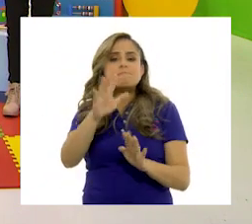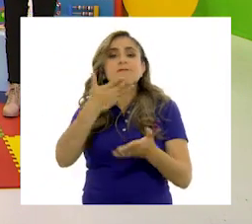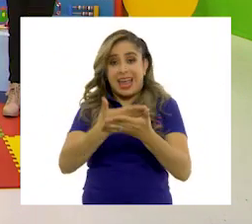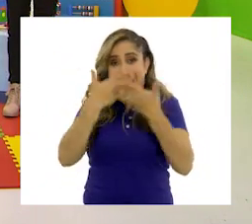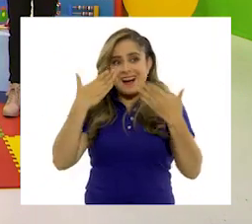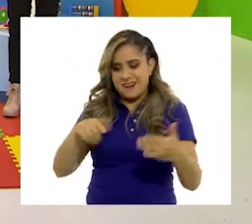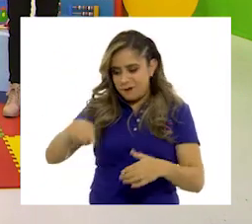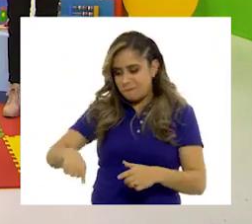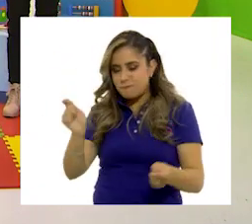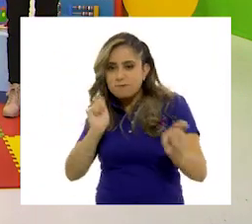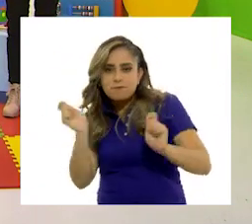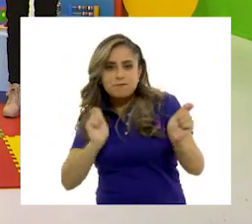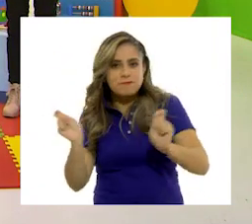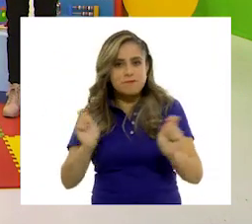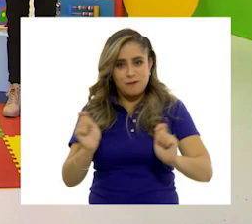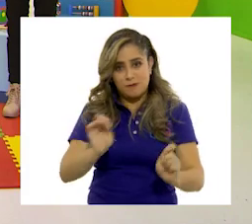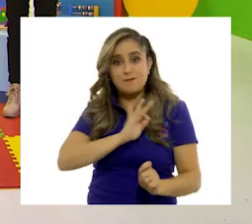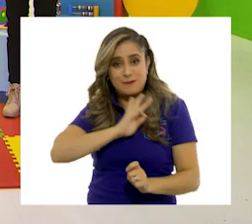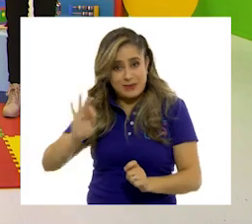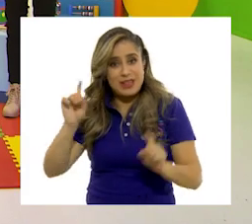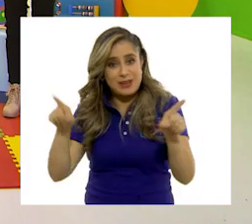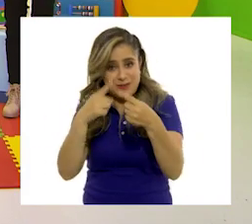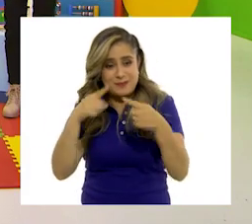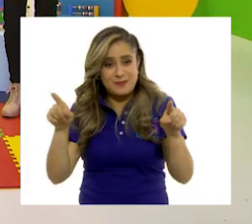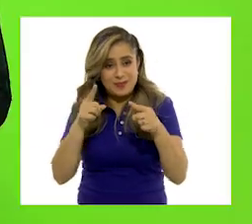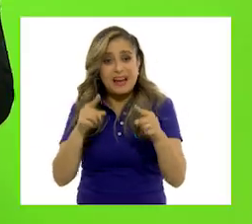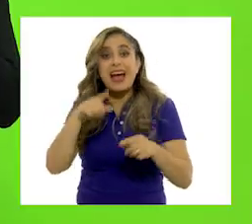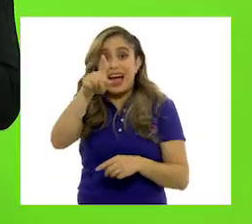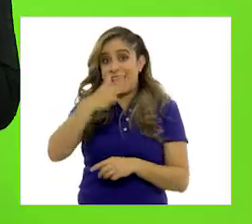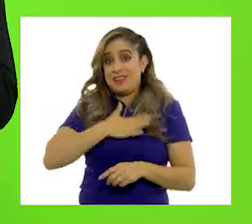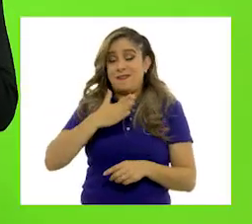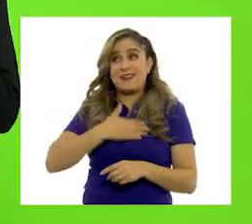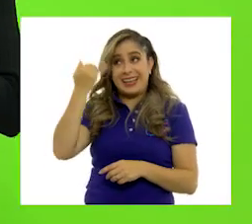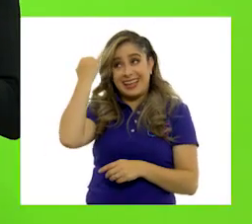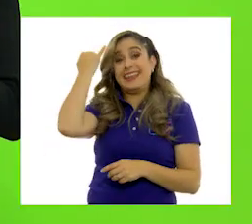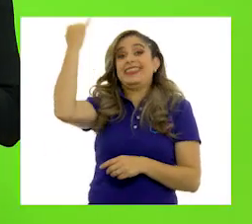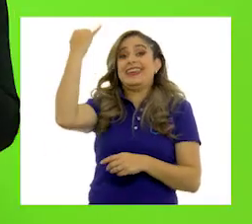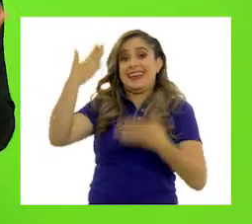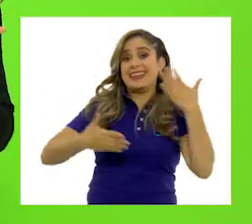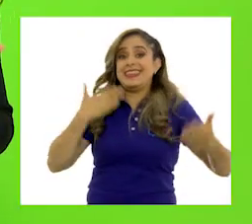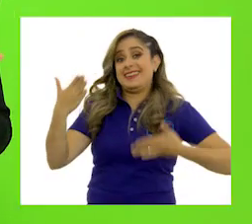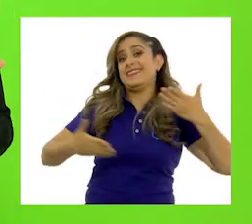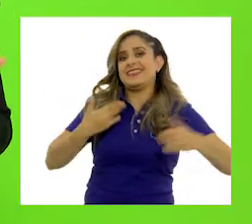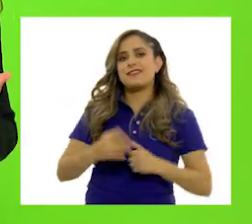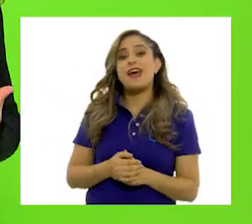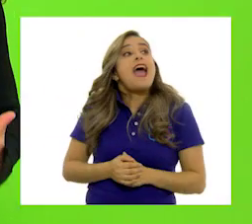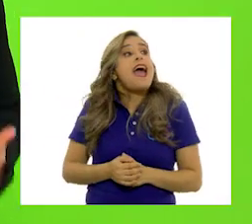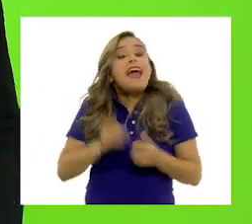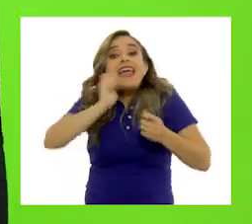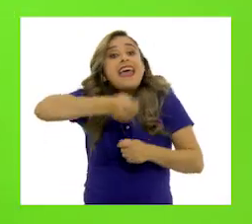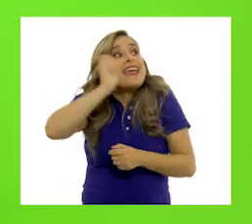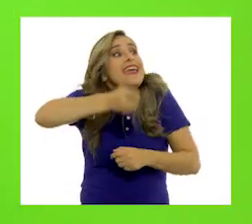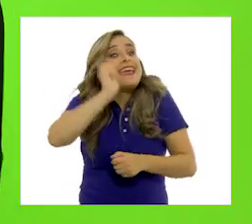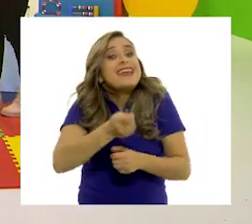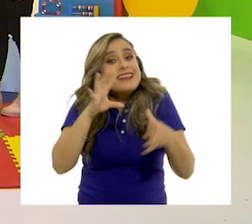instrumentos? Para eso tengo una idea muy divertida. Sí, sí, me encanta la idea. ¿Qué vamos a hacer?